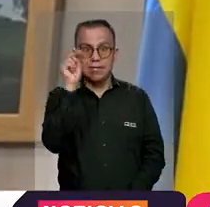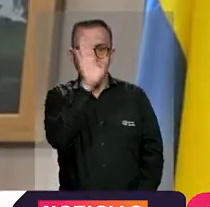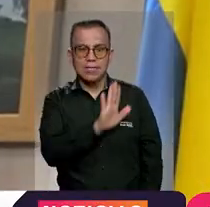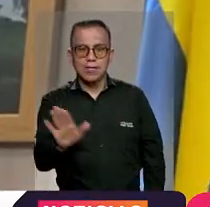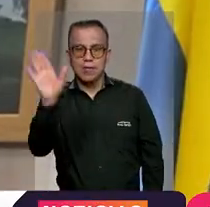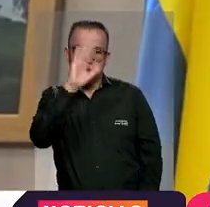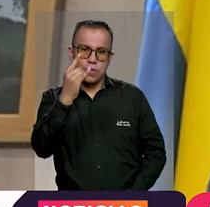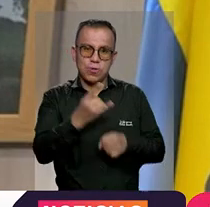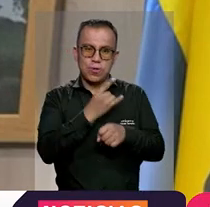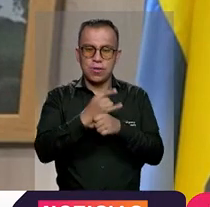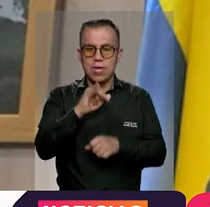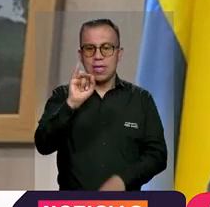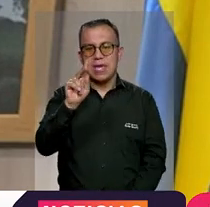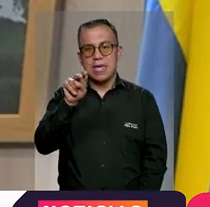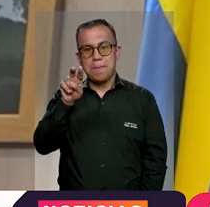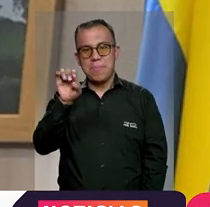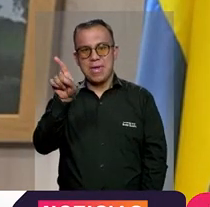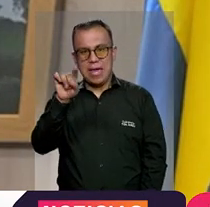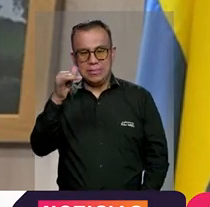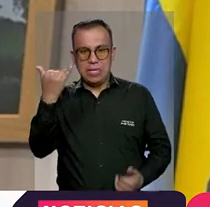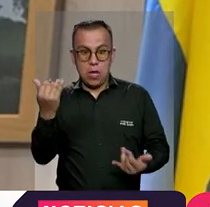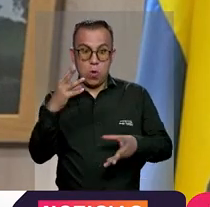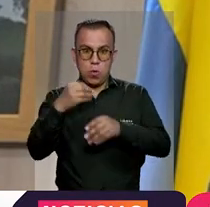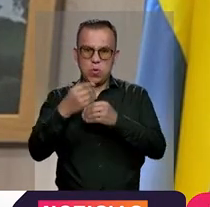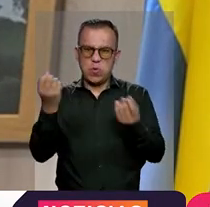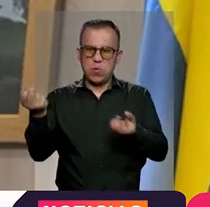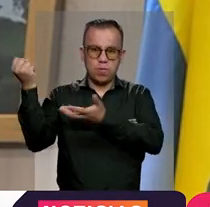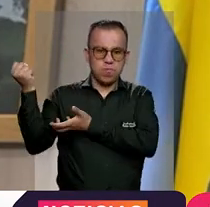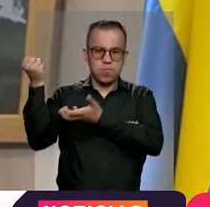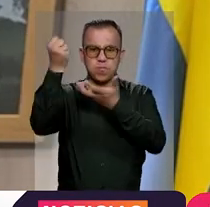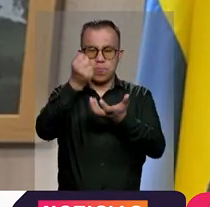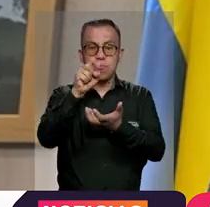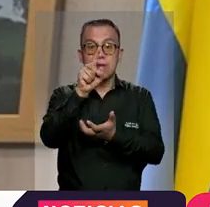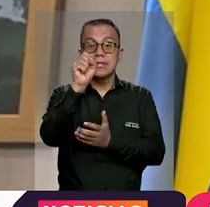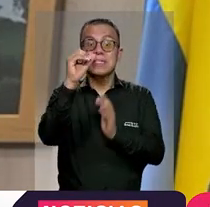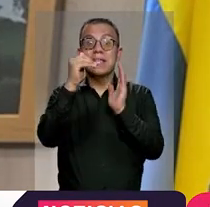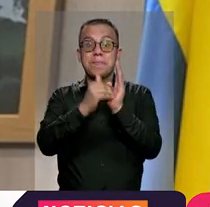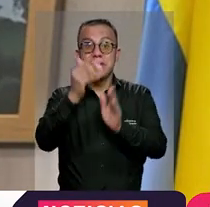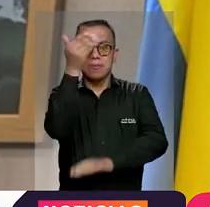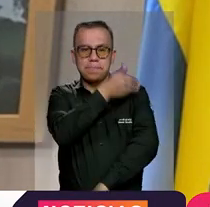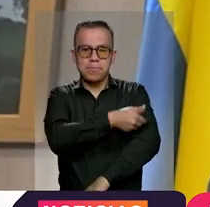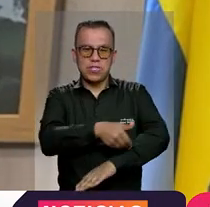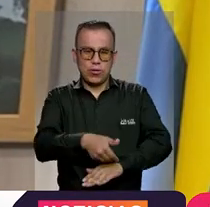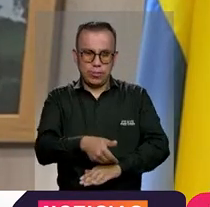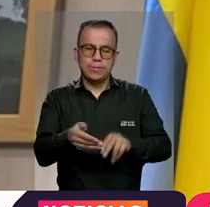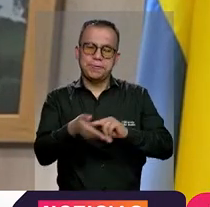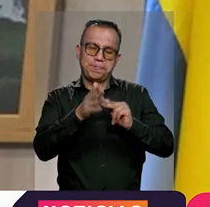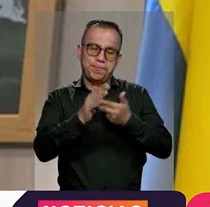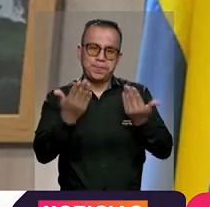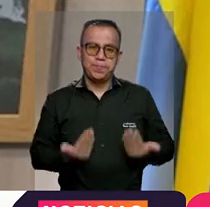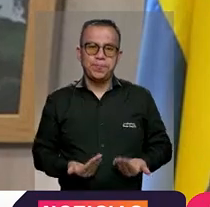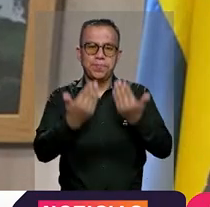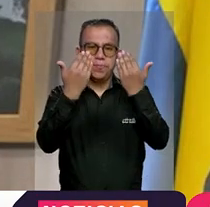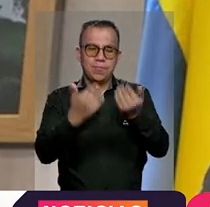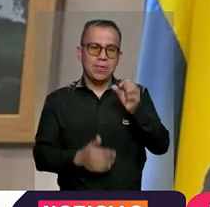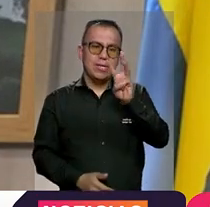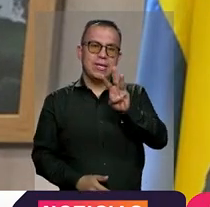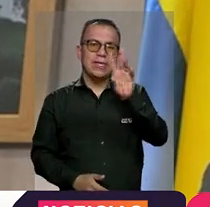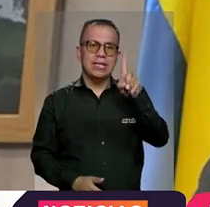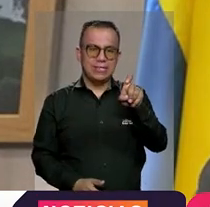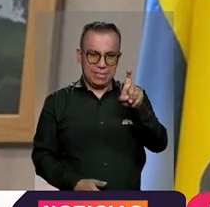a través del Invías, firmó convenios por valor de 60 mil millones de pesos para beneficiar a cerca de